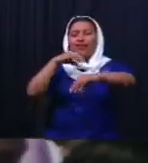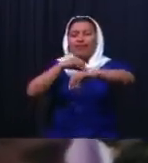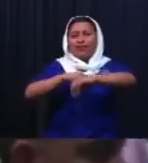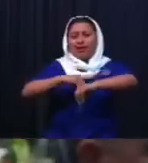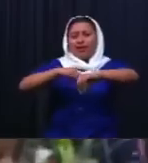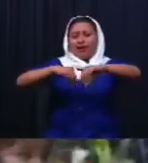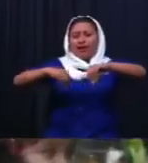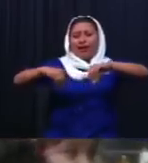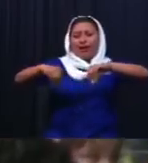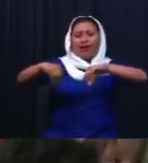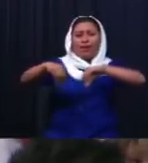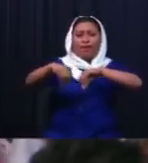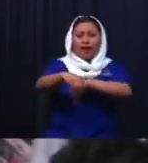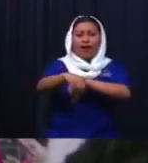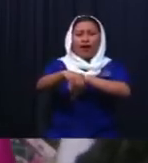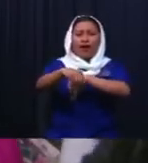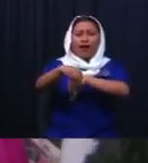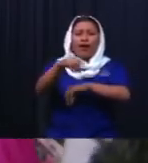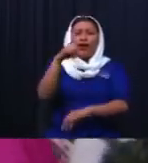necesita ser